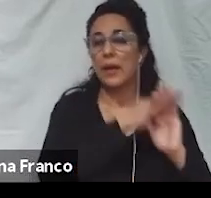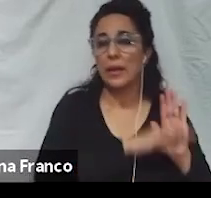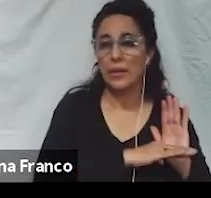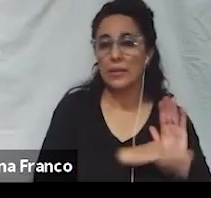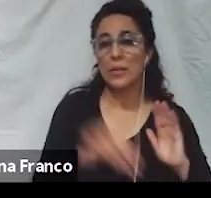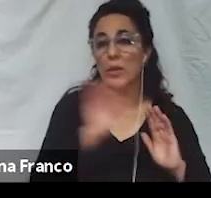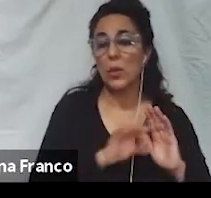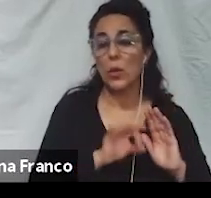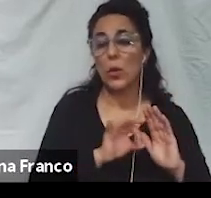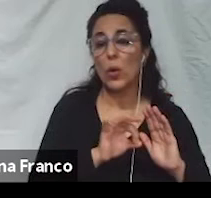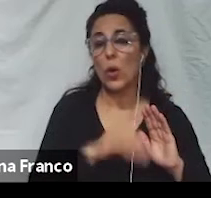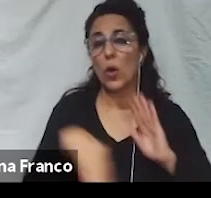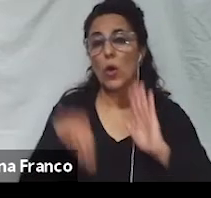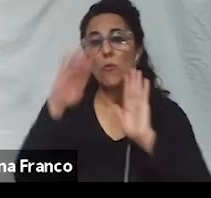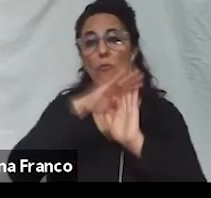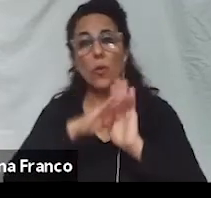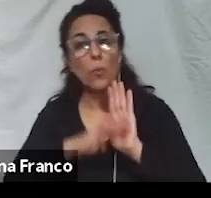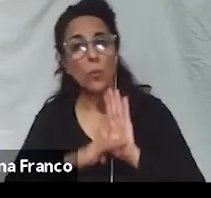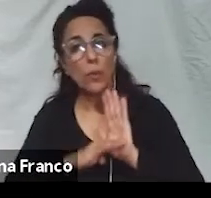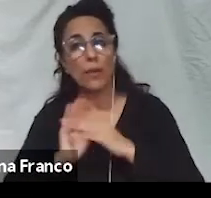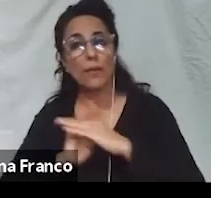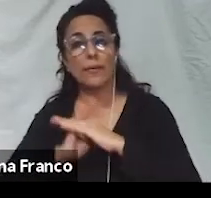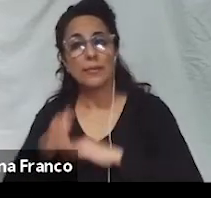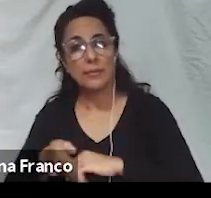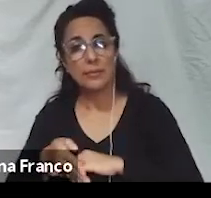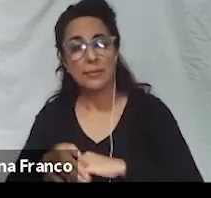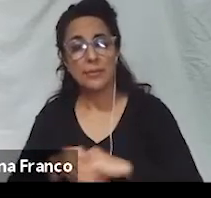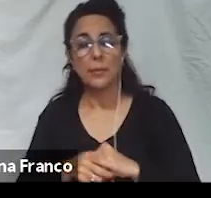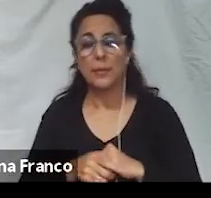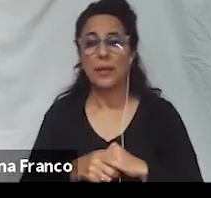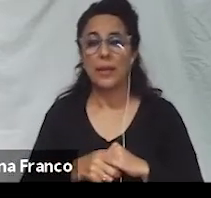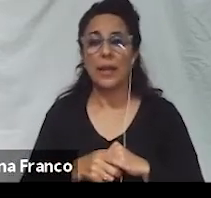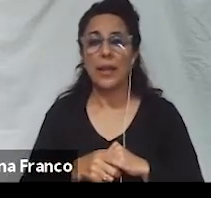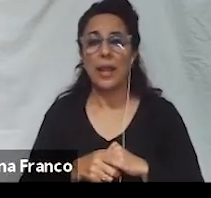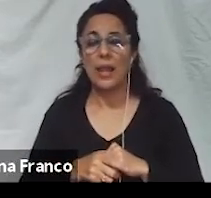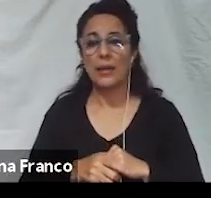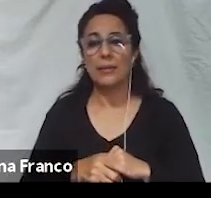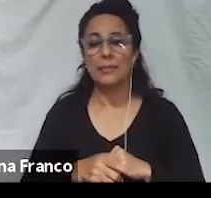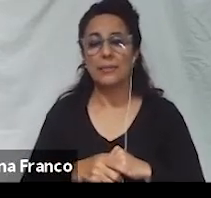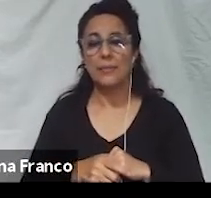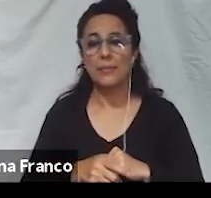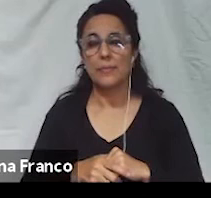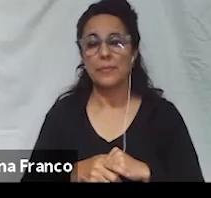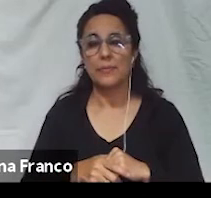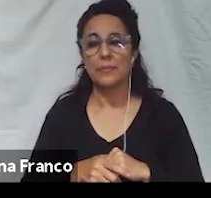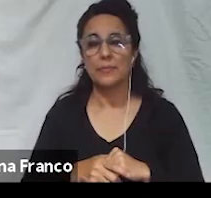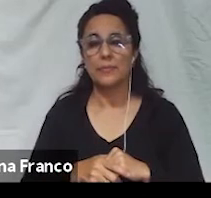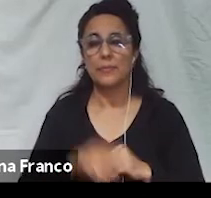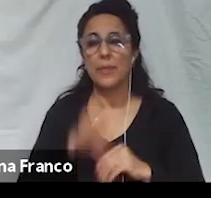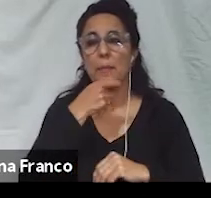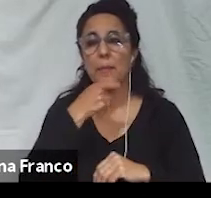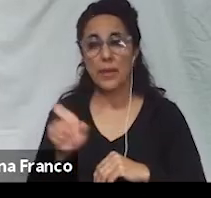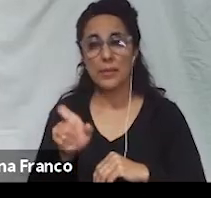qué requisitos, o cómo tiene que ser un formulario accesible, por ejemplo, tiene que tener mensajes de error, tiene que